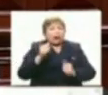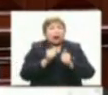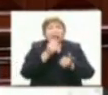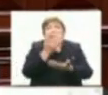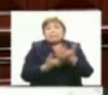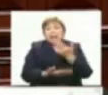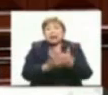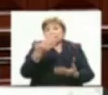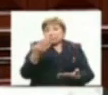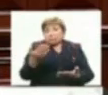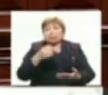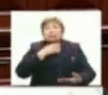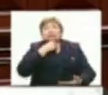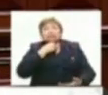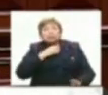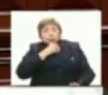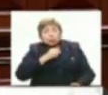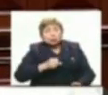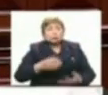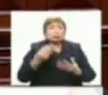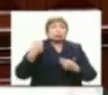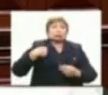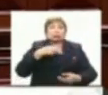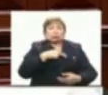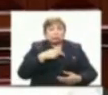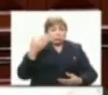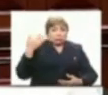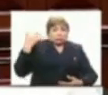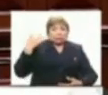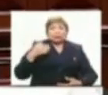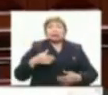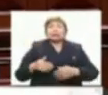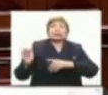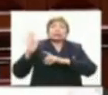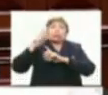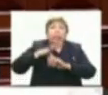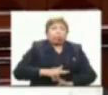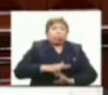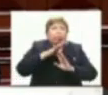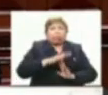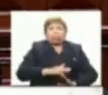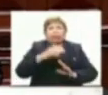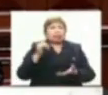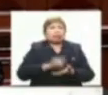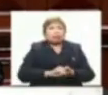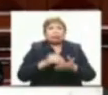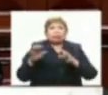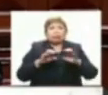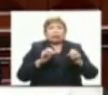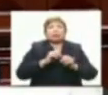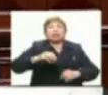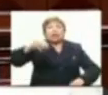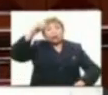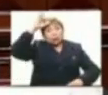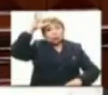de obra de los abuelos de muchos de nosotros. La represión a la justa revuelta de